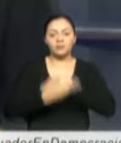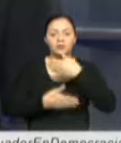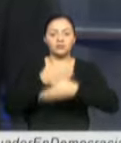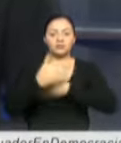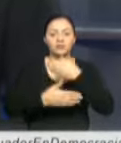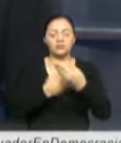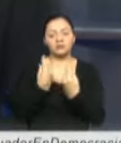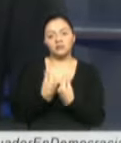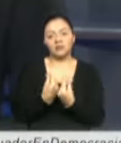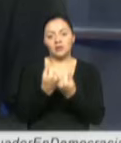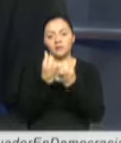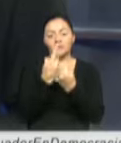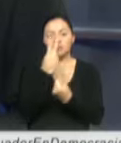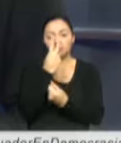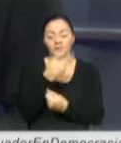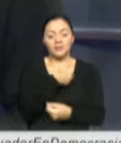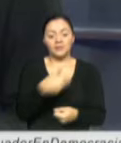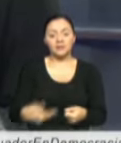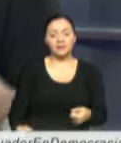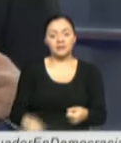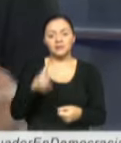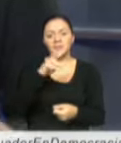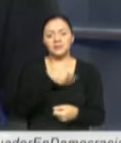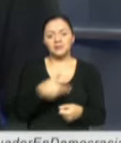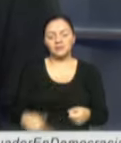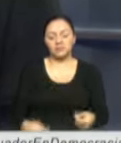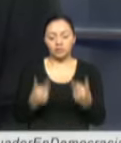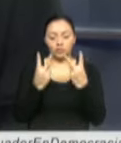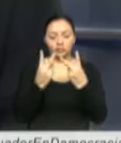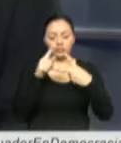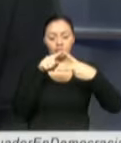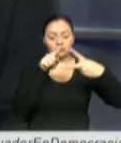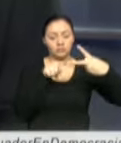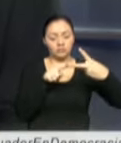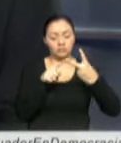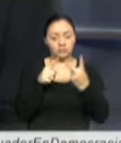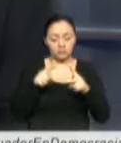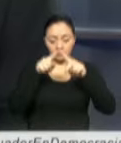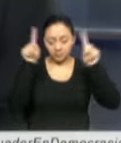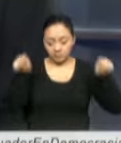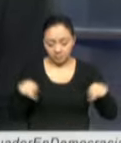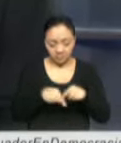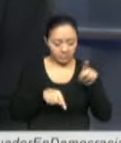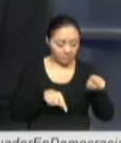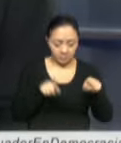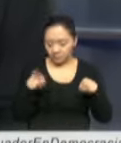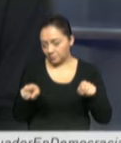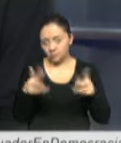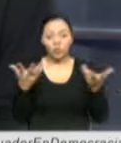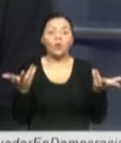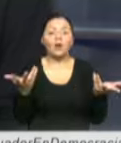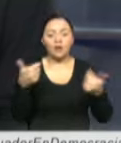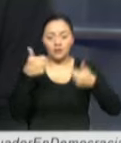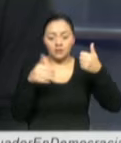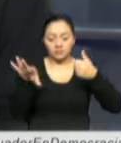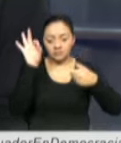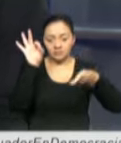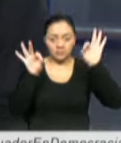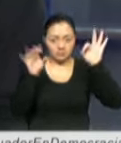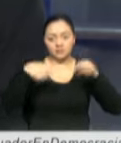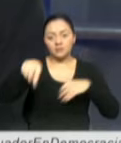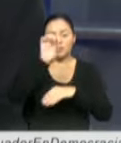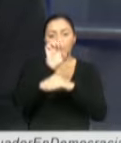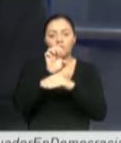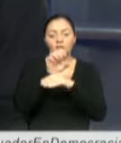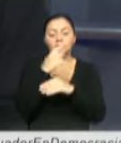es rápido, se vota por presidente y vicepresidente. Hay dos opciones por las cuales deberán decidir los 12.8 millones de ecuatorianos. De